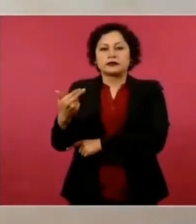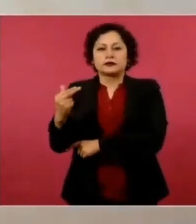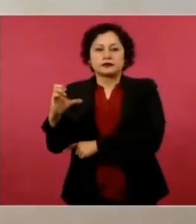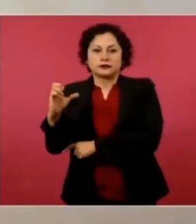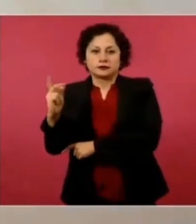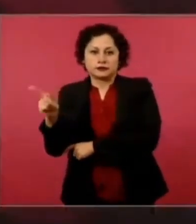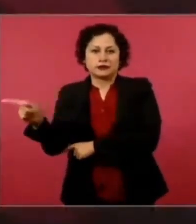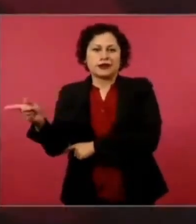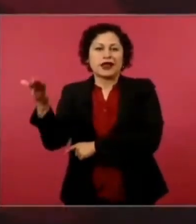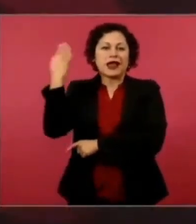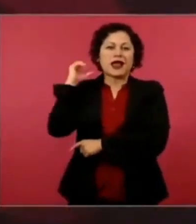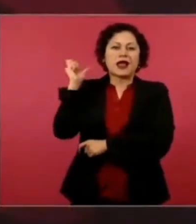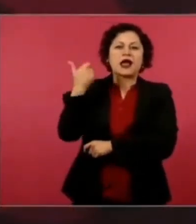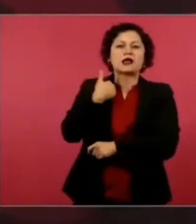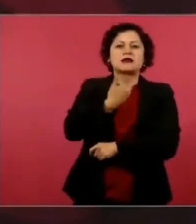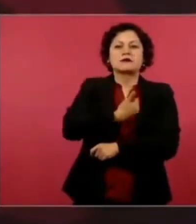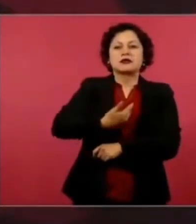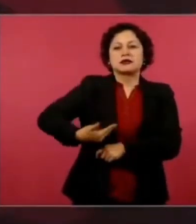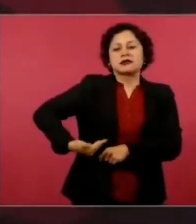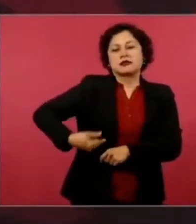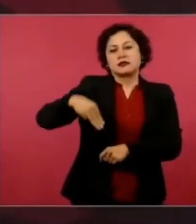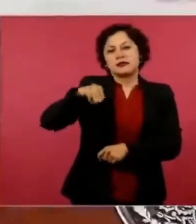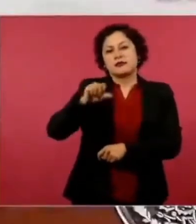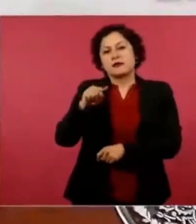López Mateos y con Díaz Ordaz,